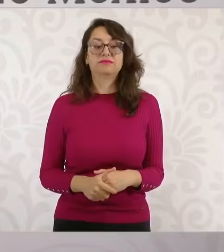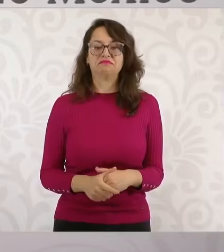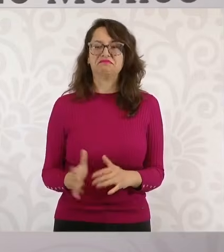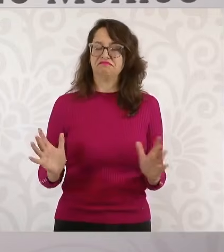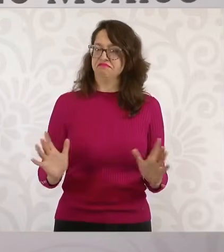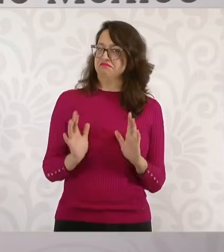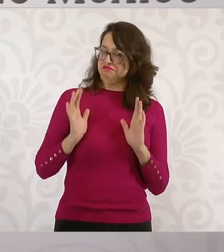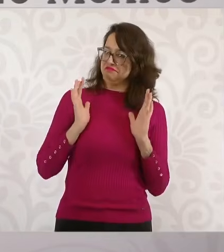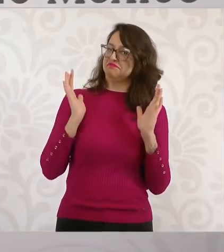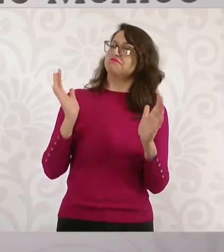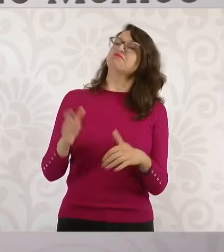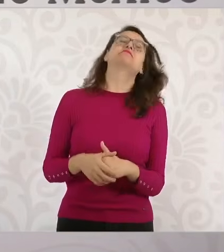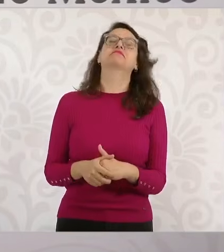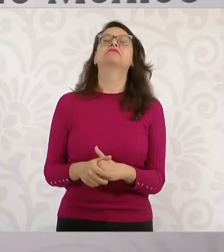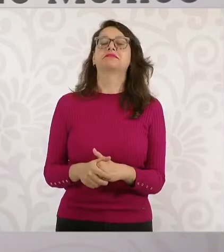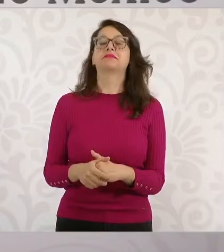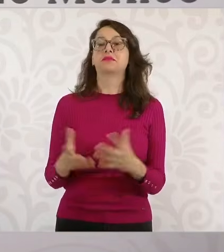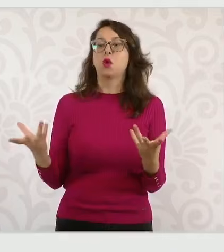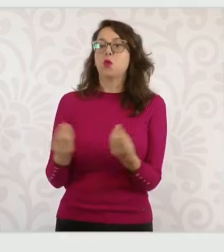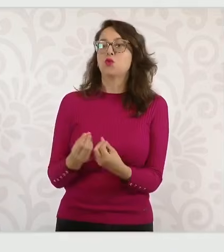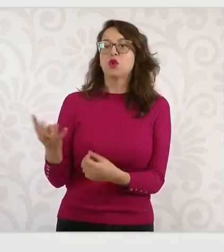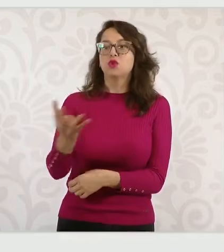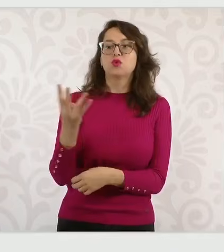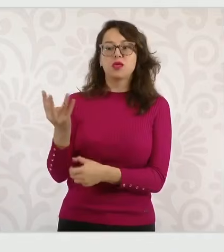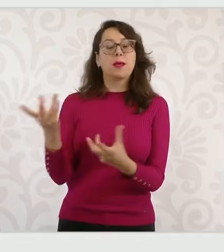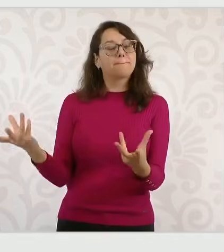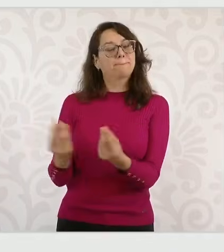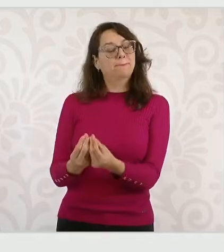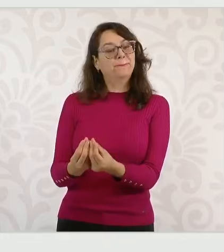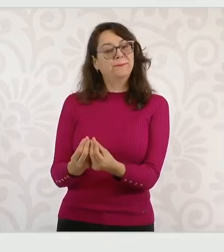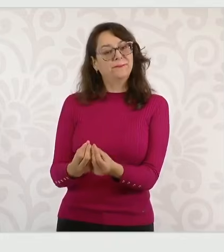la atención pues cómo se juntaron.